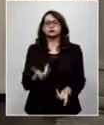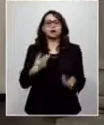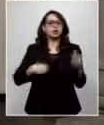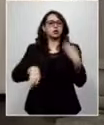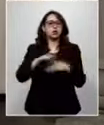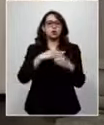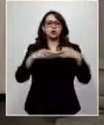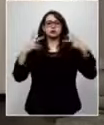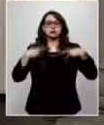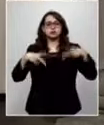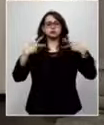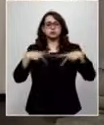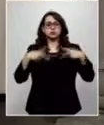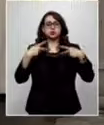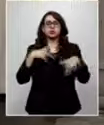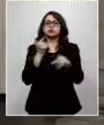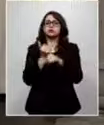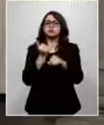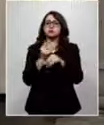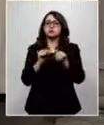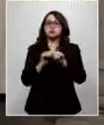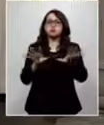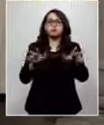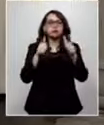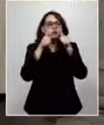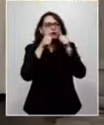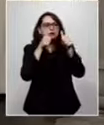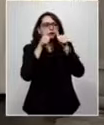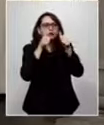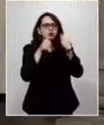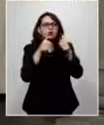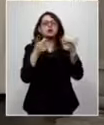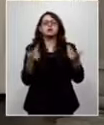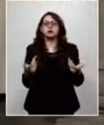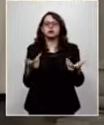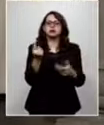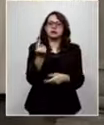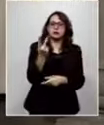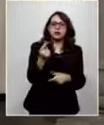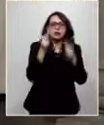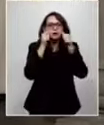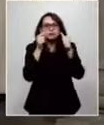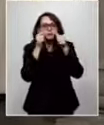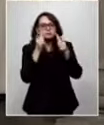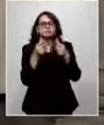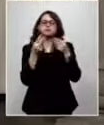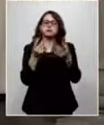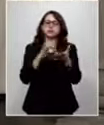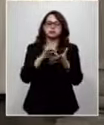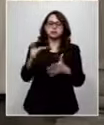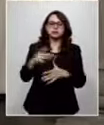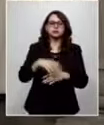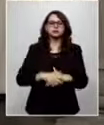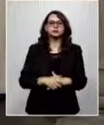siguen a través de Justicia TV y de las redes sociales del Poder Judicial de la Federación.